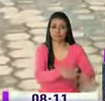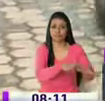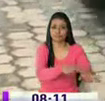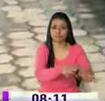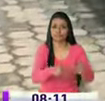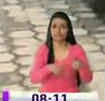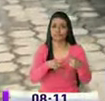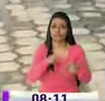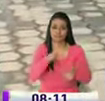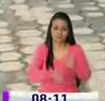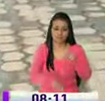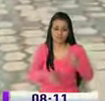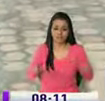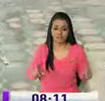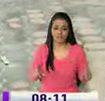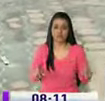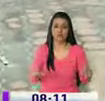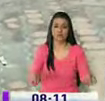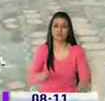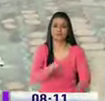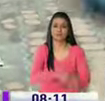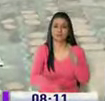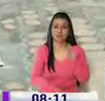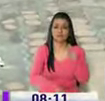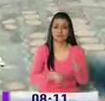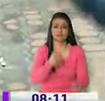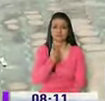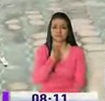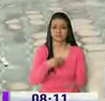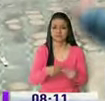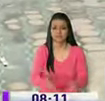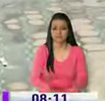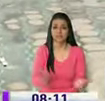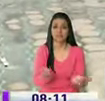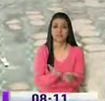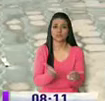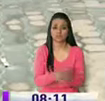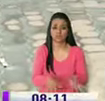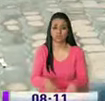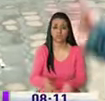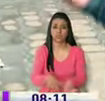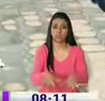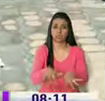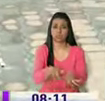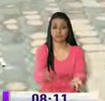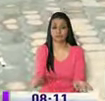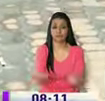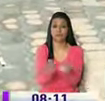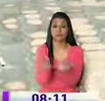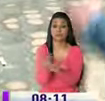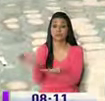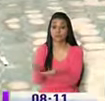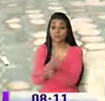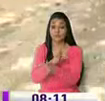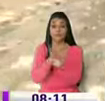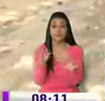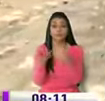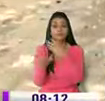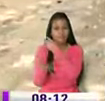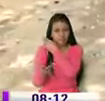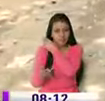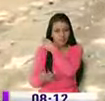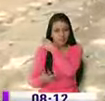se daña, se ha ido el bordillo, todos los perjuicios, la basura se amontona, no vienen los basureros a cogernos.